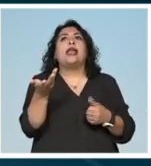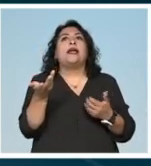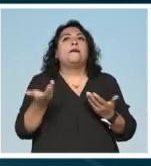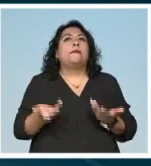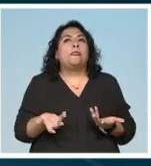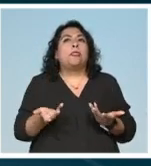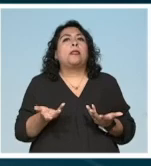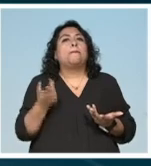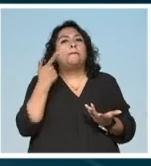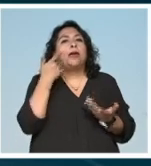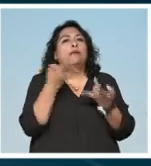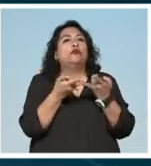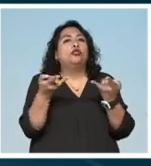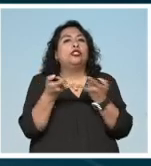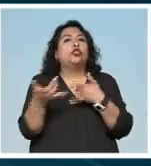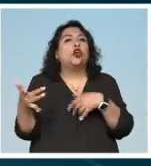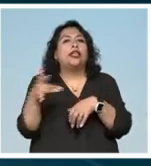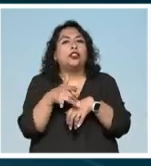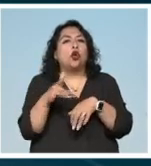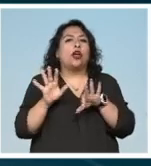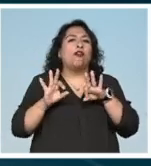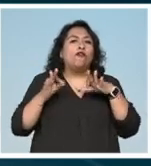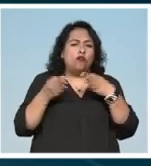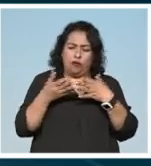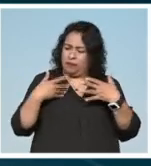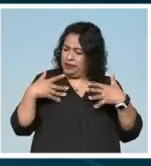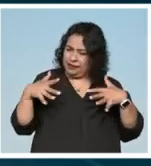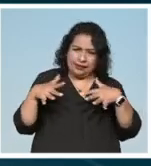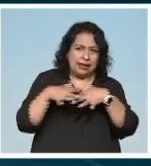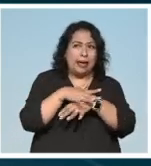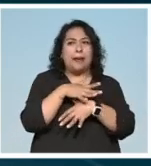quiere ver historias que le tocan. Las formas han cambiado,